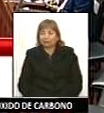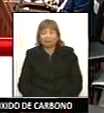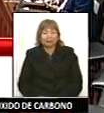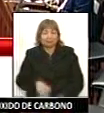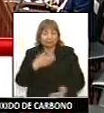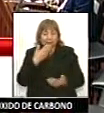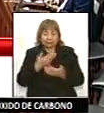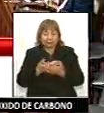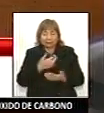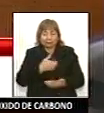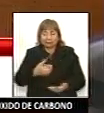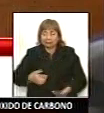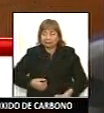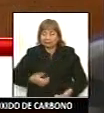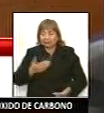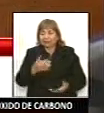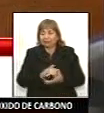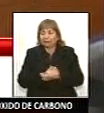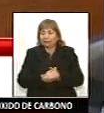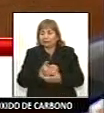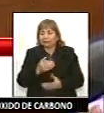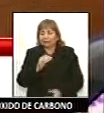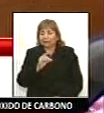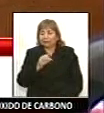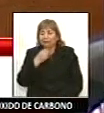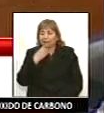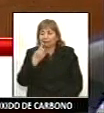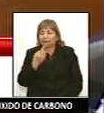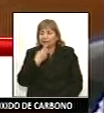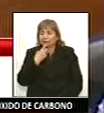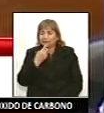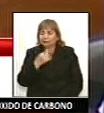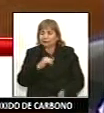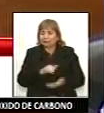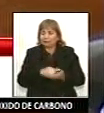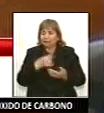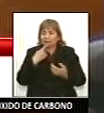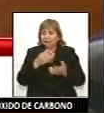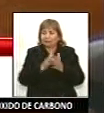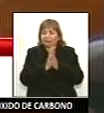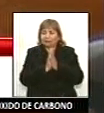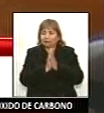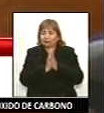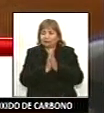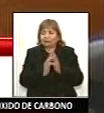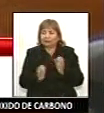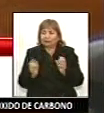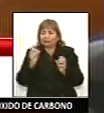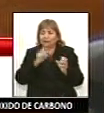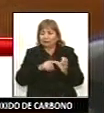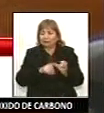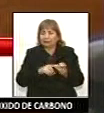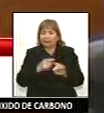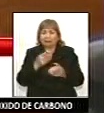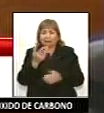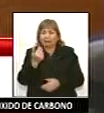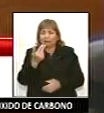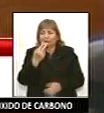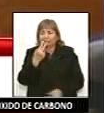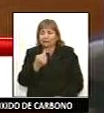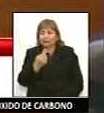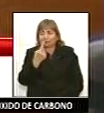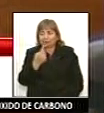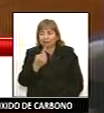Gracias, presidente. Gracias, congresista Ushñahua. Solo, presidente, quiero solicitar incorporar en el artículo